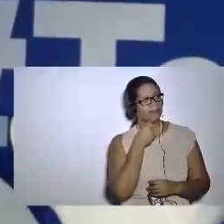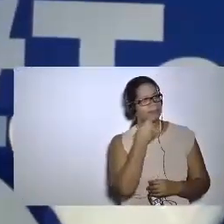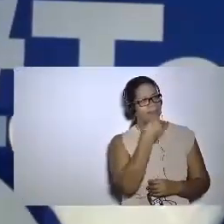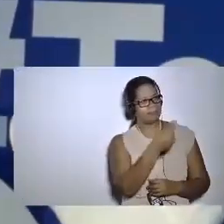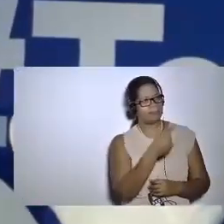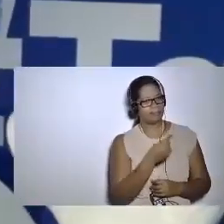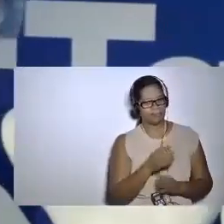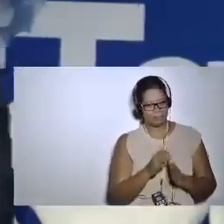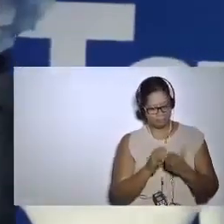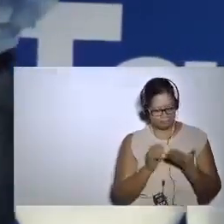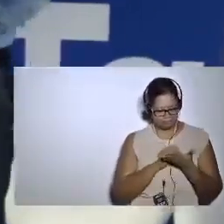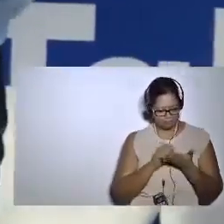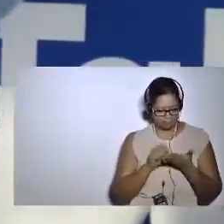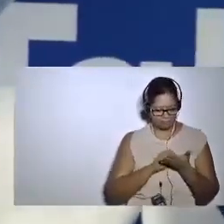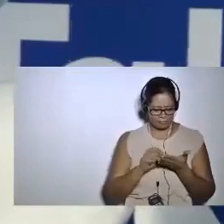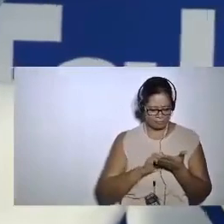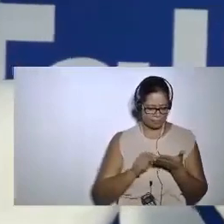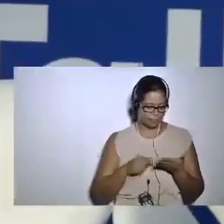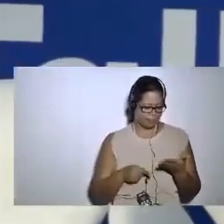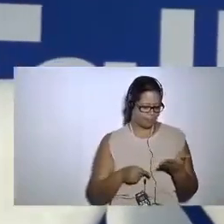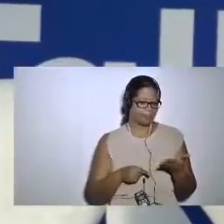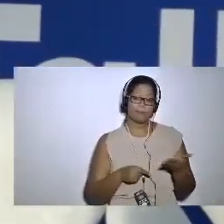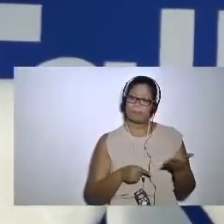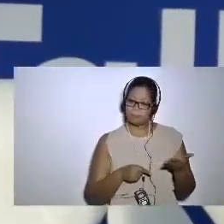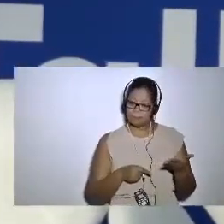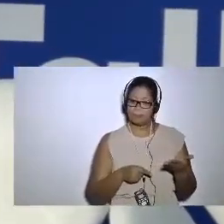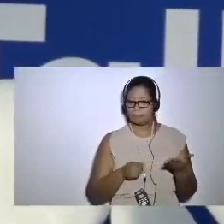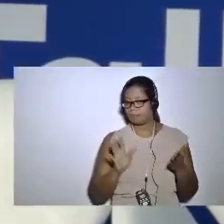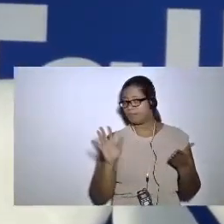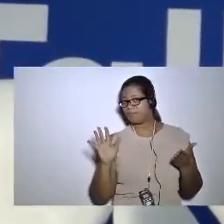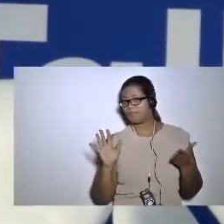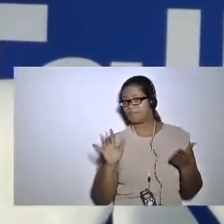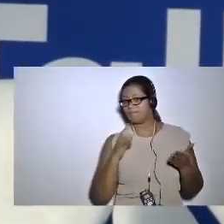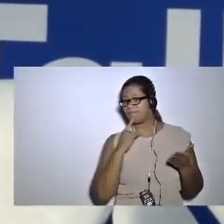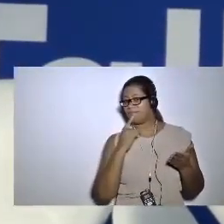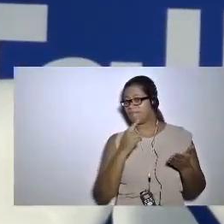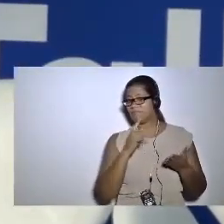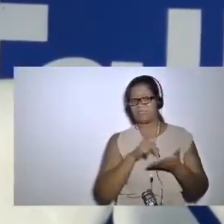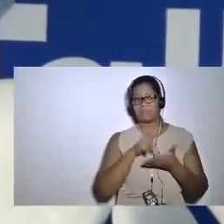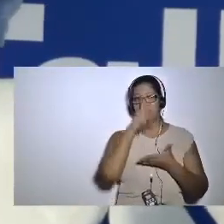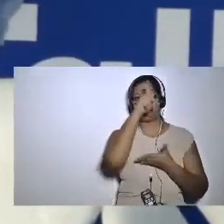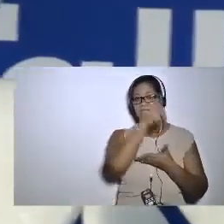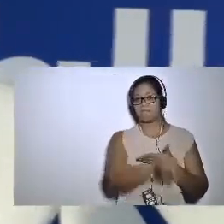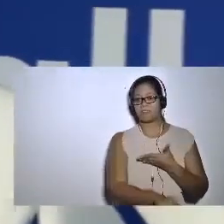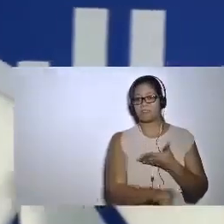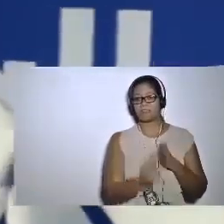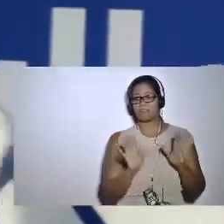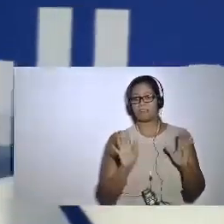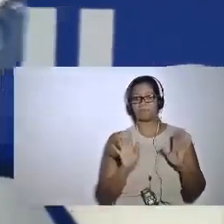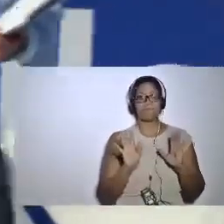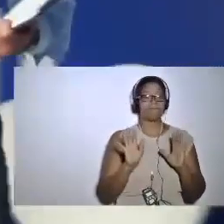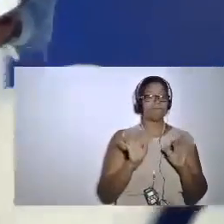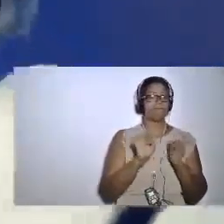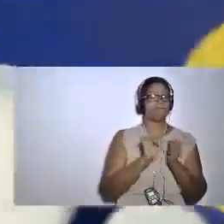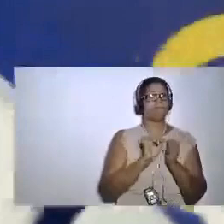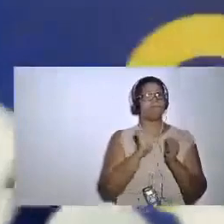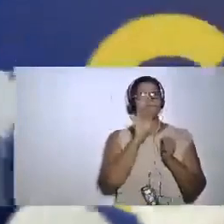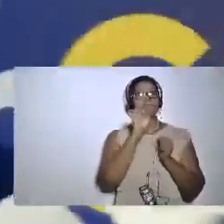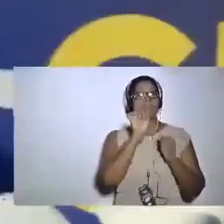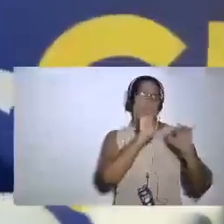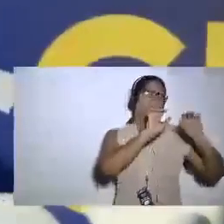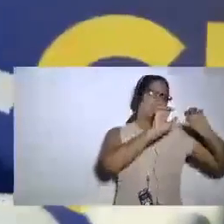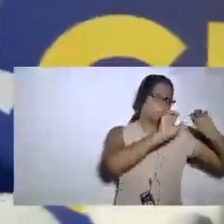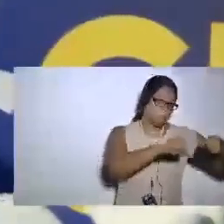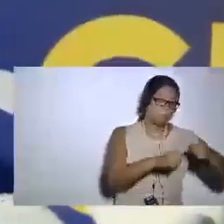dijo que mucho fue en sus notas escritas, pero bueno, usted lo dijo, esto es un proyecto que al final será